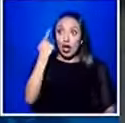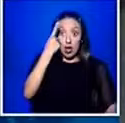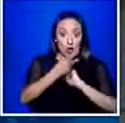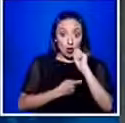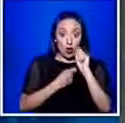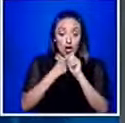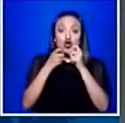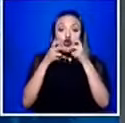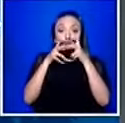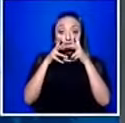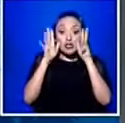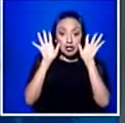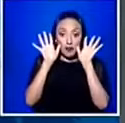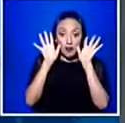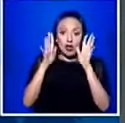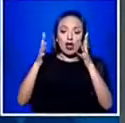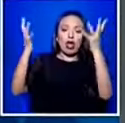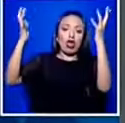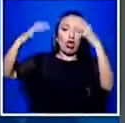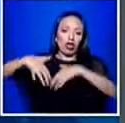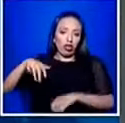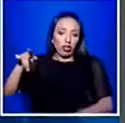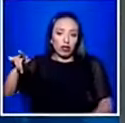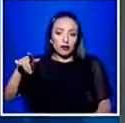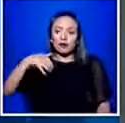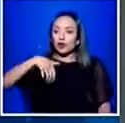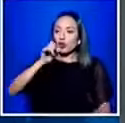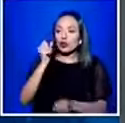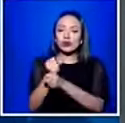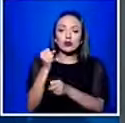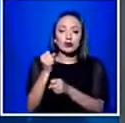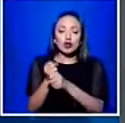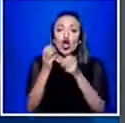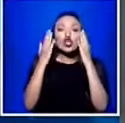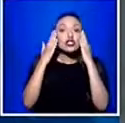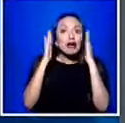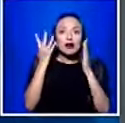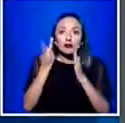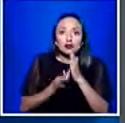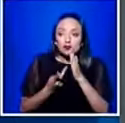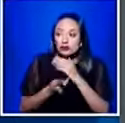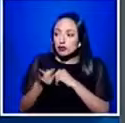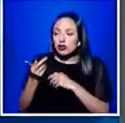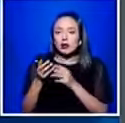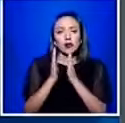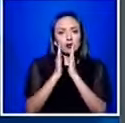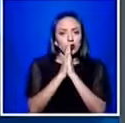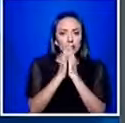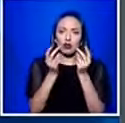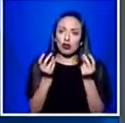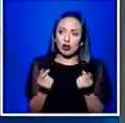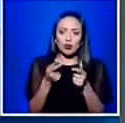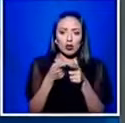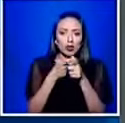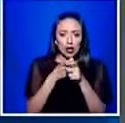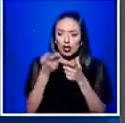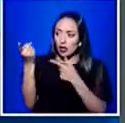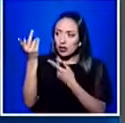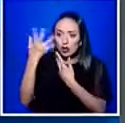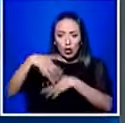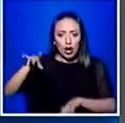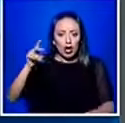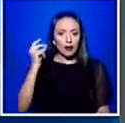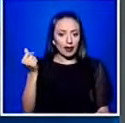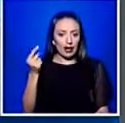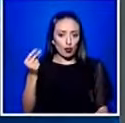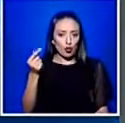se derrumbó el muro de contención. Siguen trabajando, no sé qué es lo que ocurre, pero el llamado de atención es por parte de los vecinos para que se